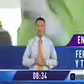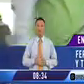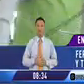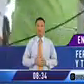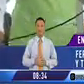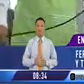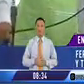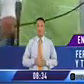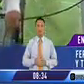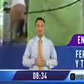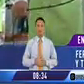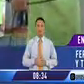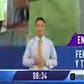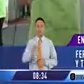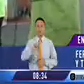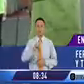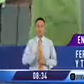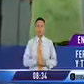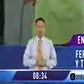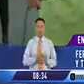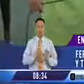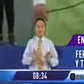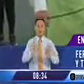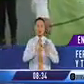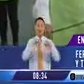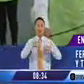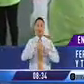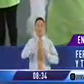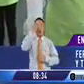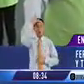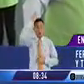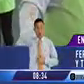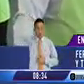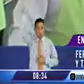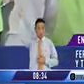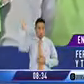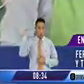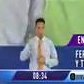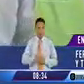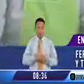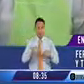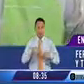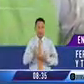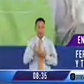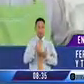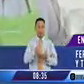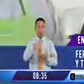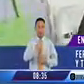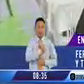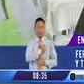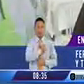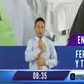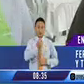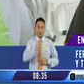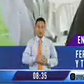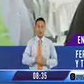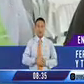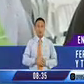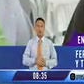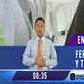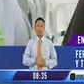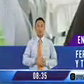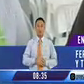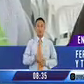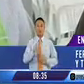elementales, le dicen. Sí, y eso de paso venimos para... los otorgamos para nuestros... para nuestros